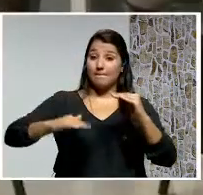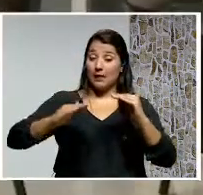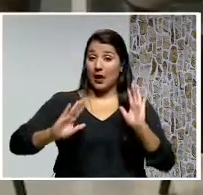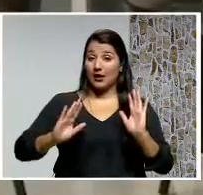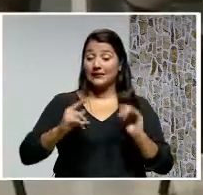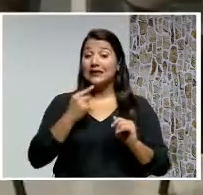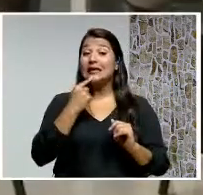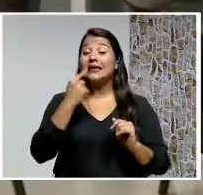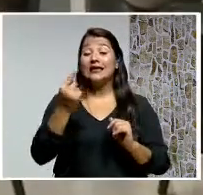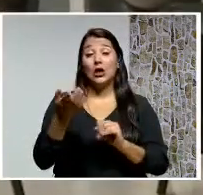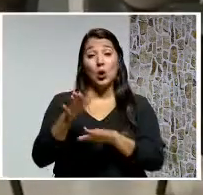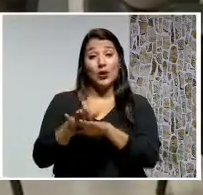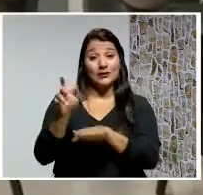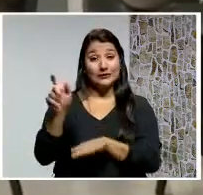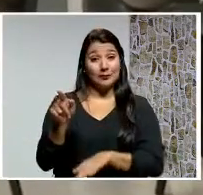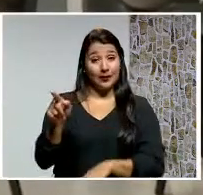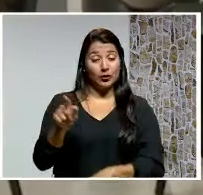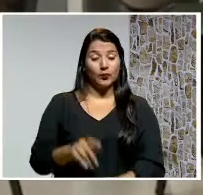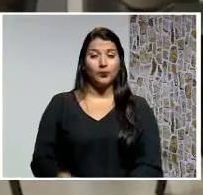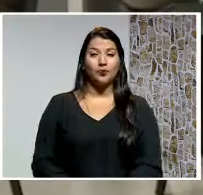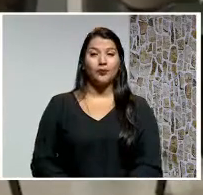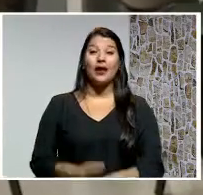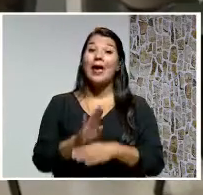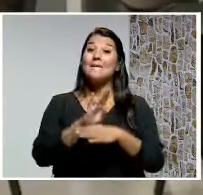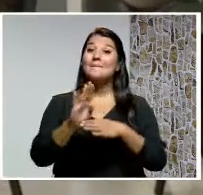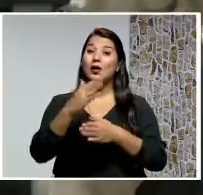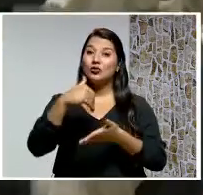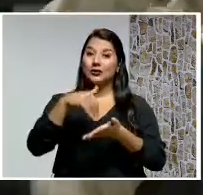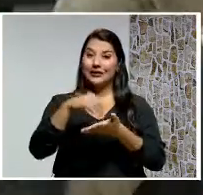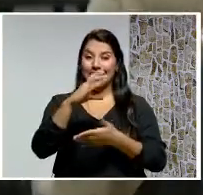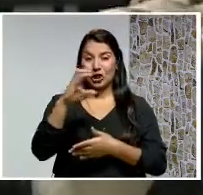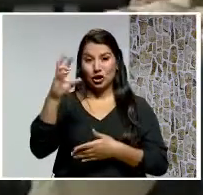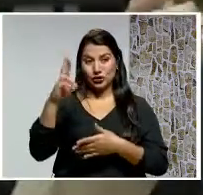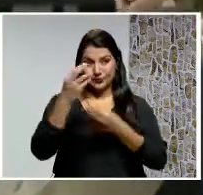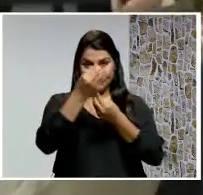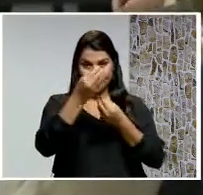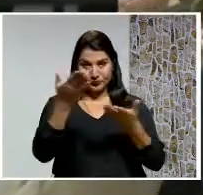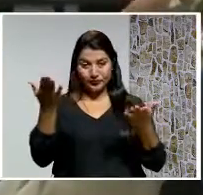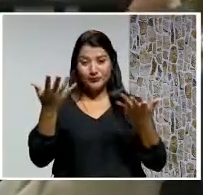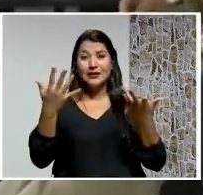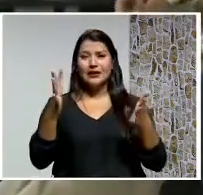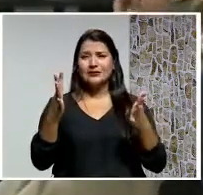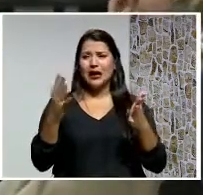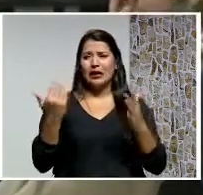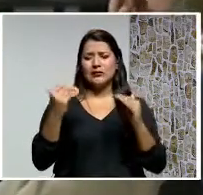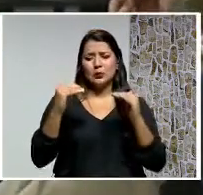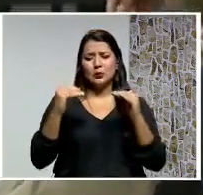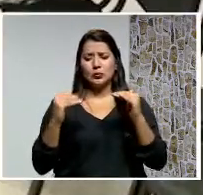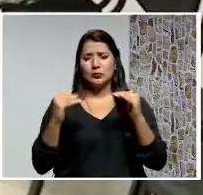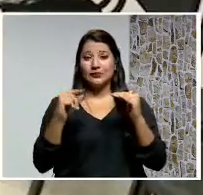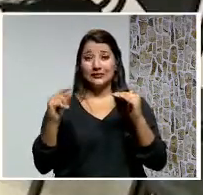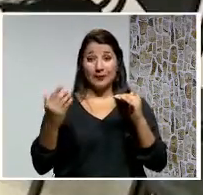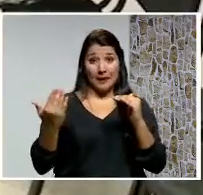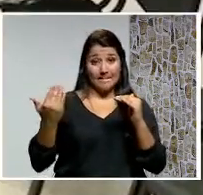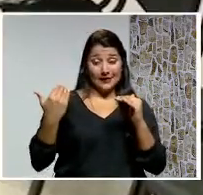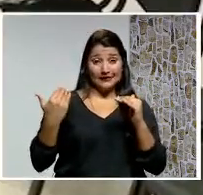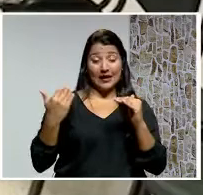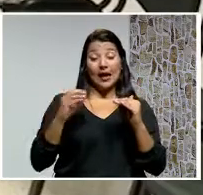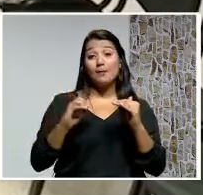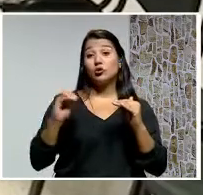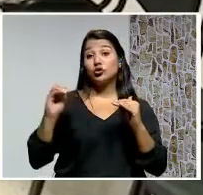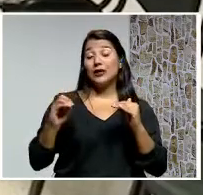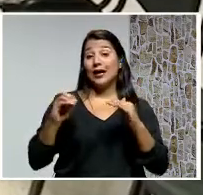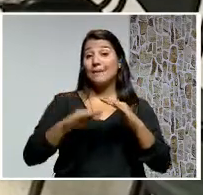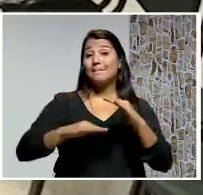dijo el experto. El Banco Central de Costa Rica publicó que luego de registrar una leve baja la semana anterior, la tasa